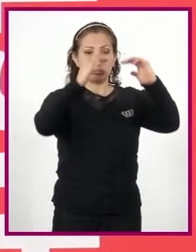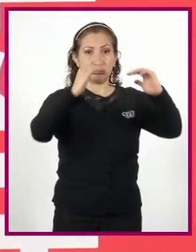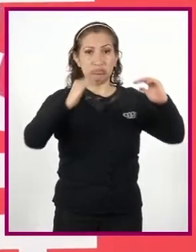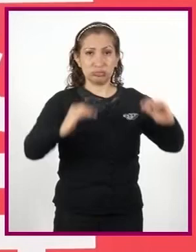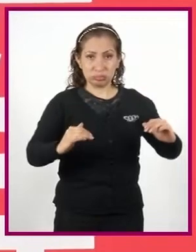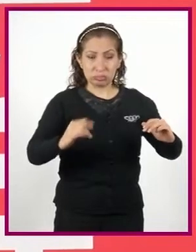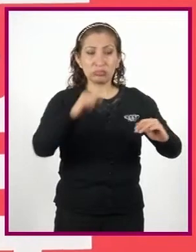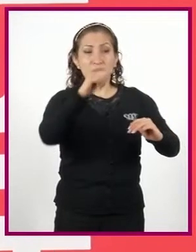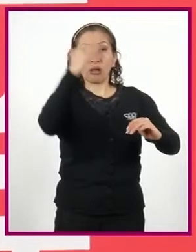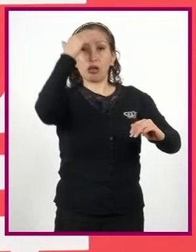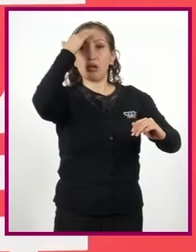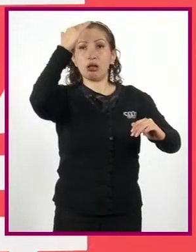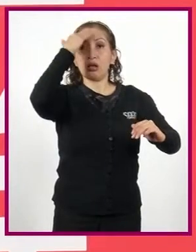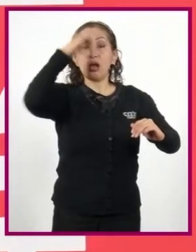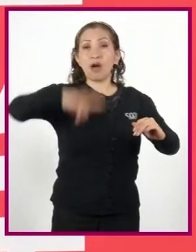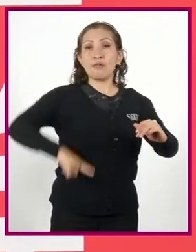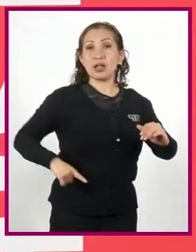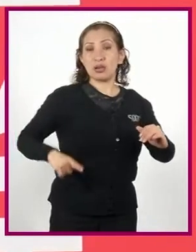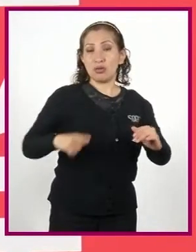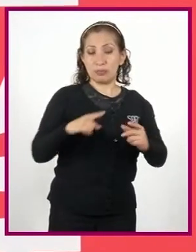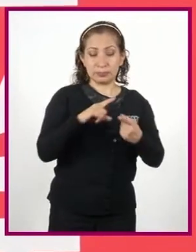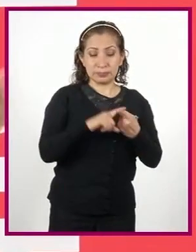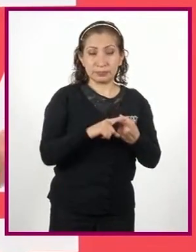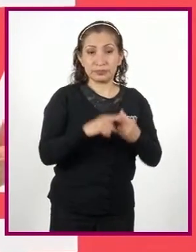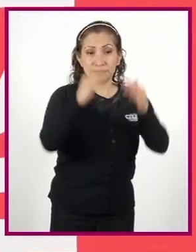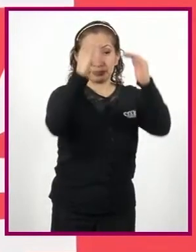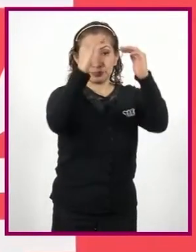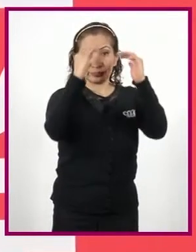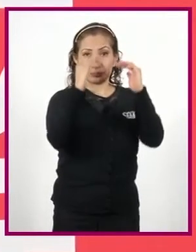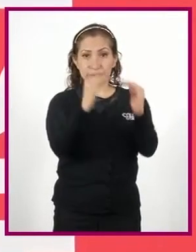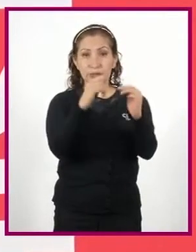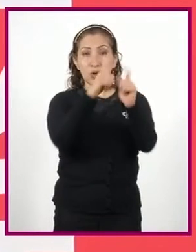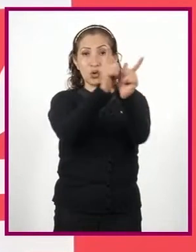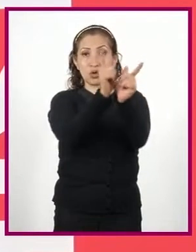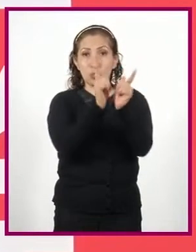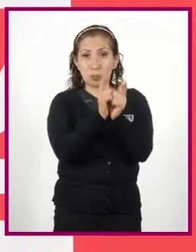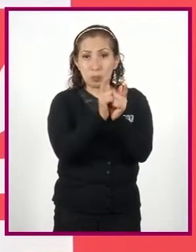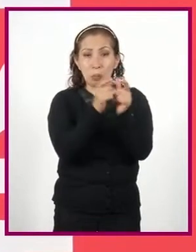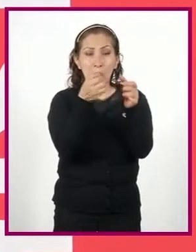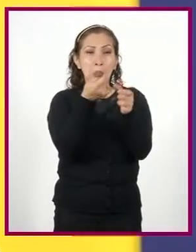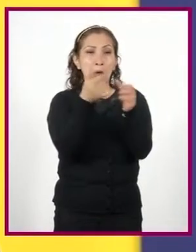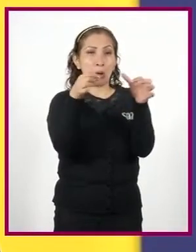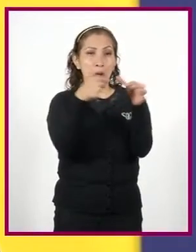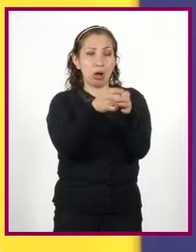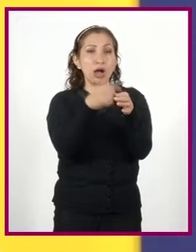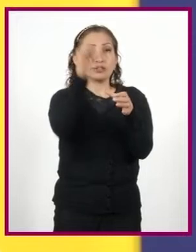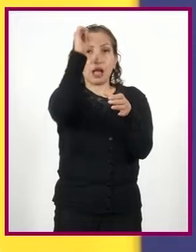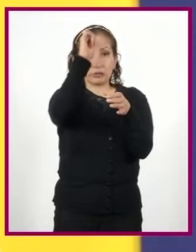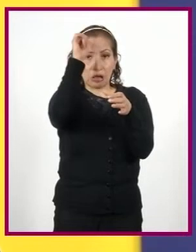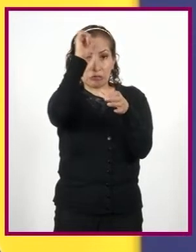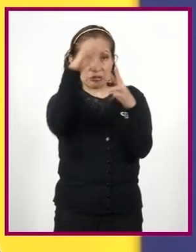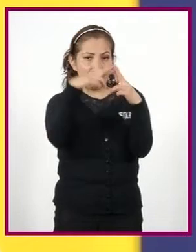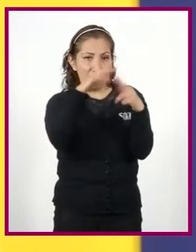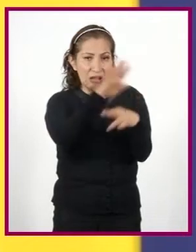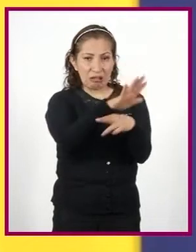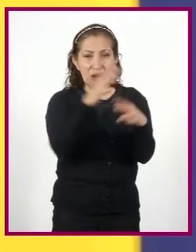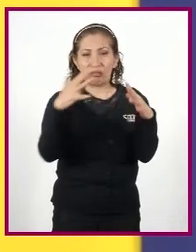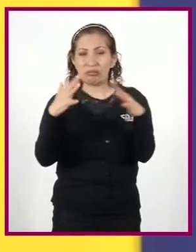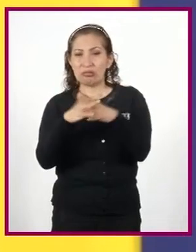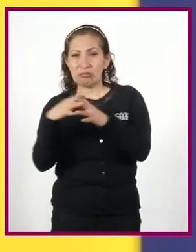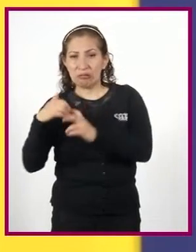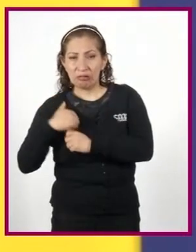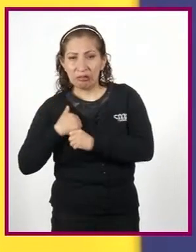Eran encabezadas por el gobernante. Enseguida estaba un grupo minoritario de sacerdotes,